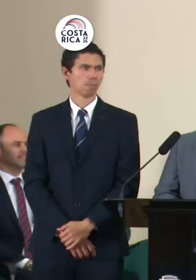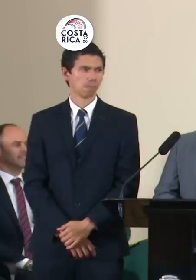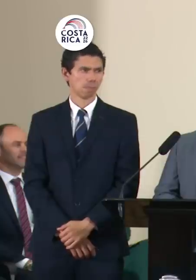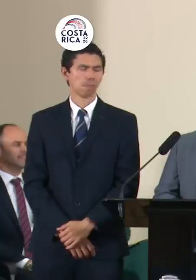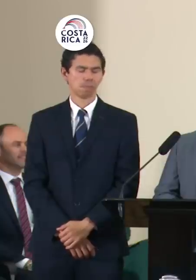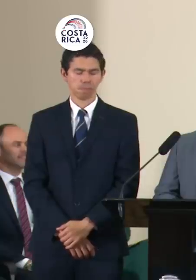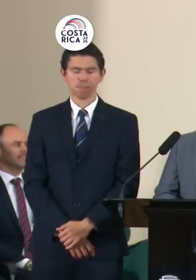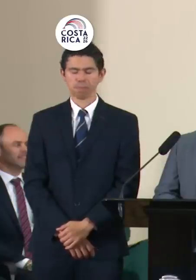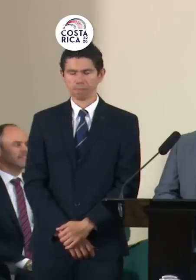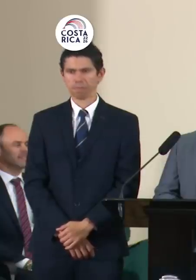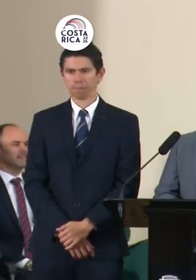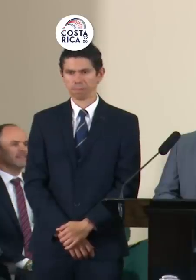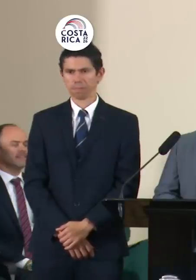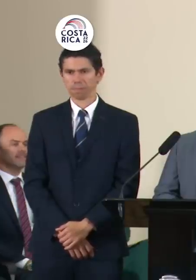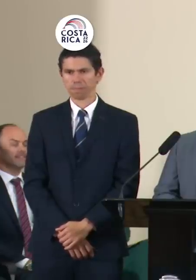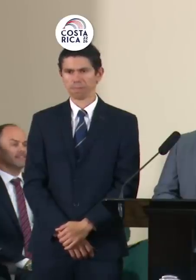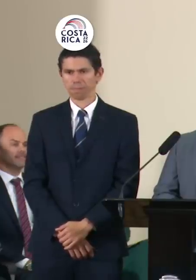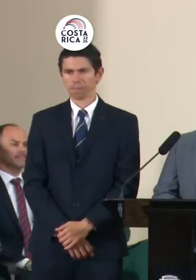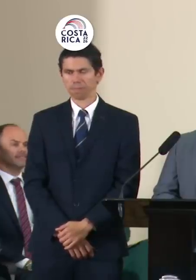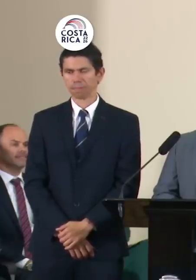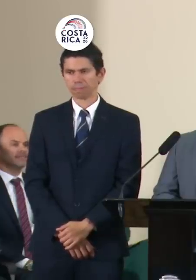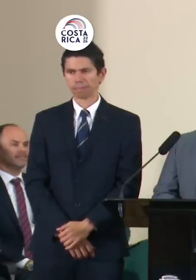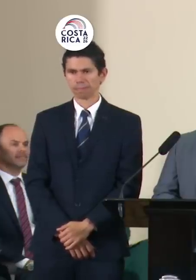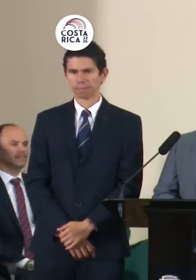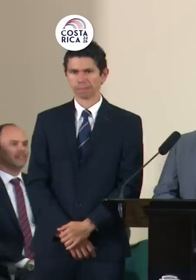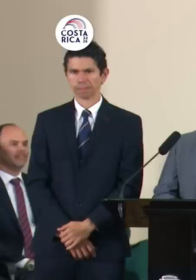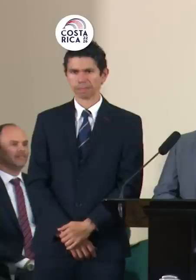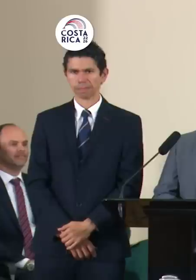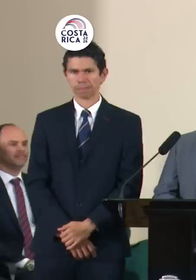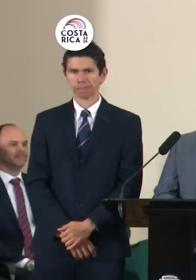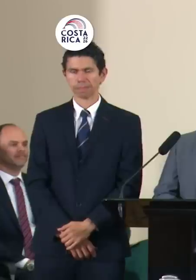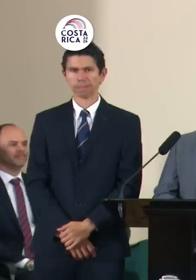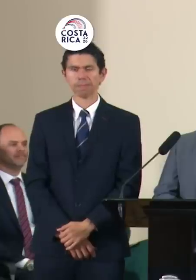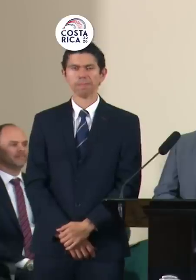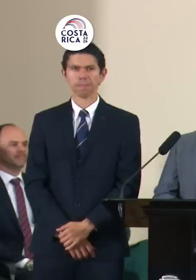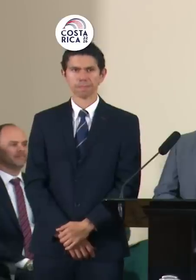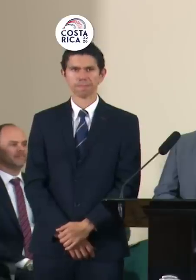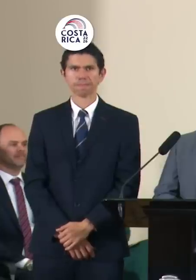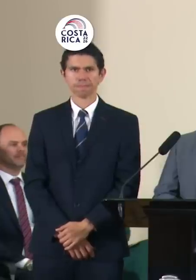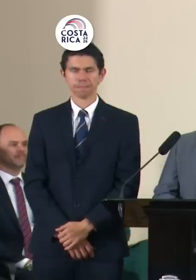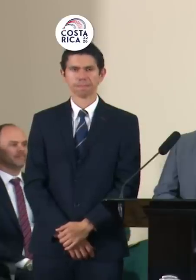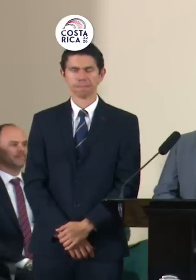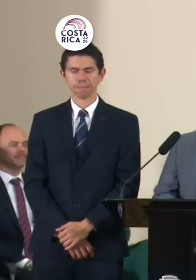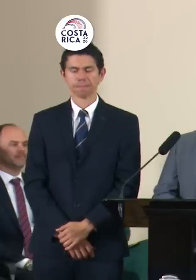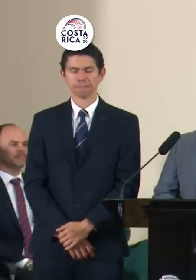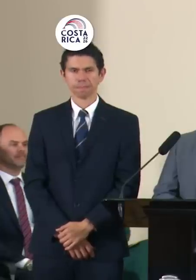es cuando mi abuelita decía, uno arregla el techo antes de que llueva, ¿verdad?